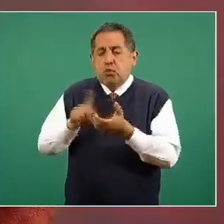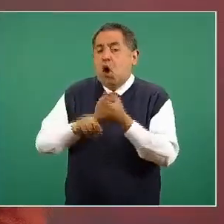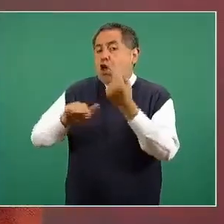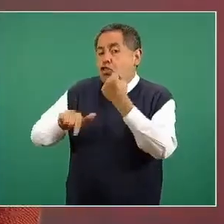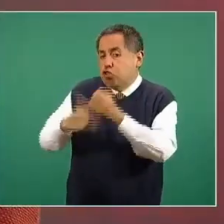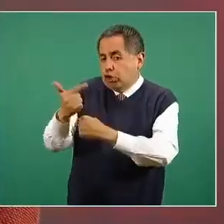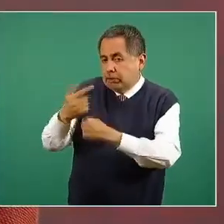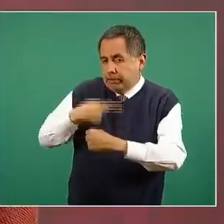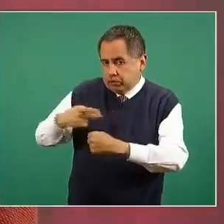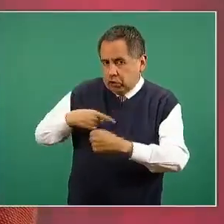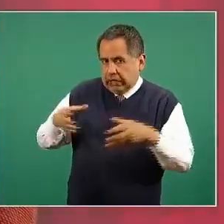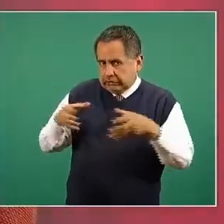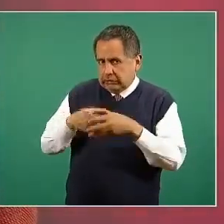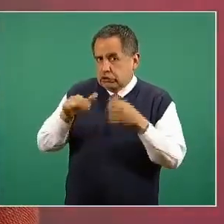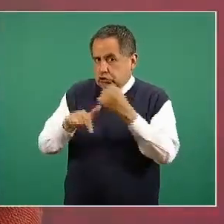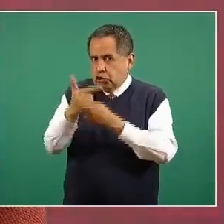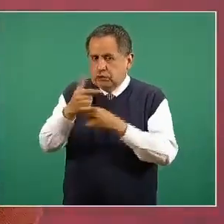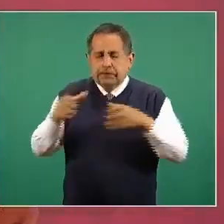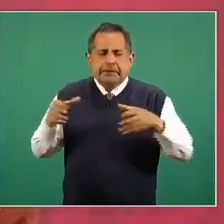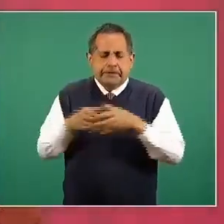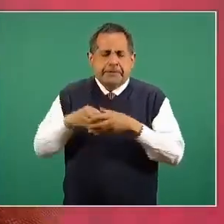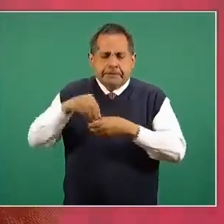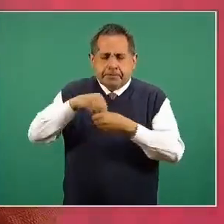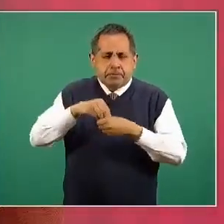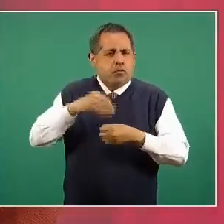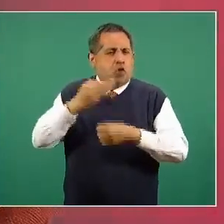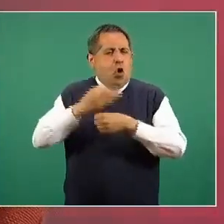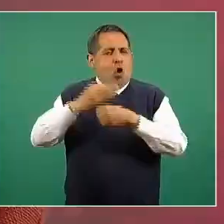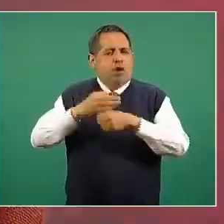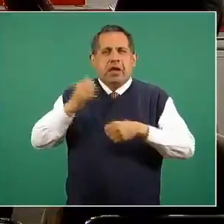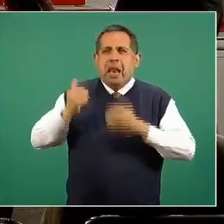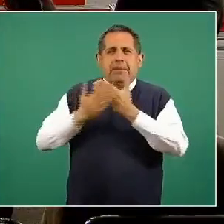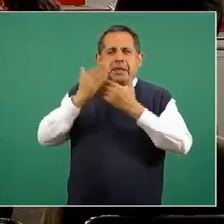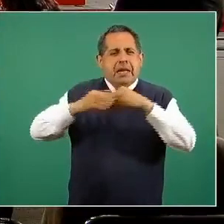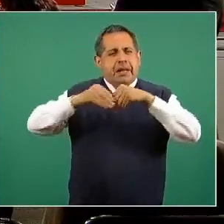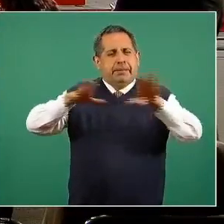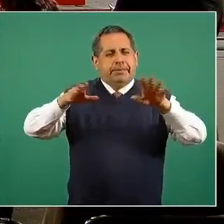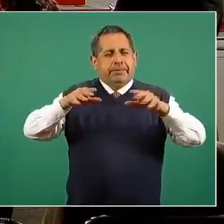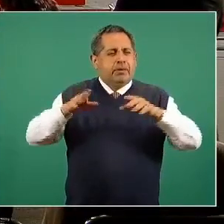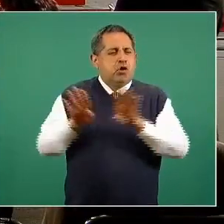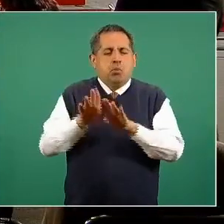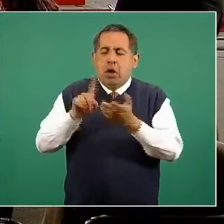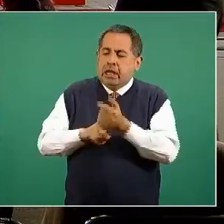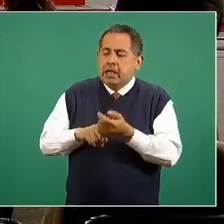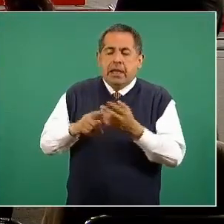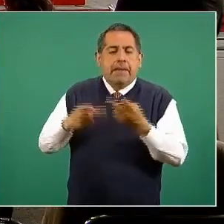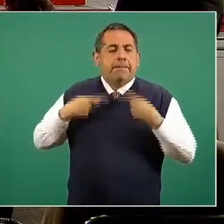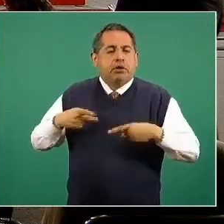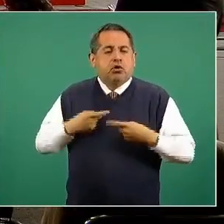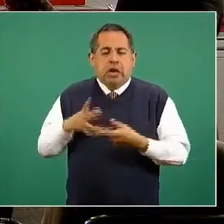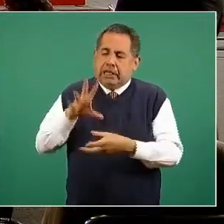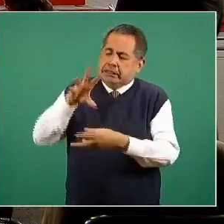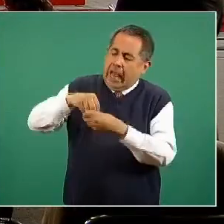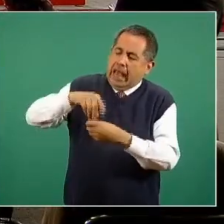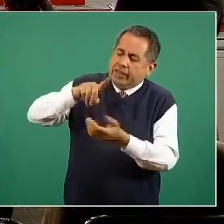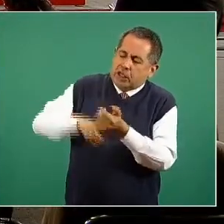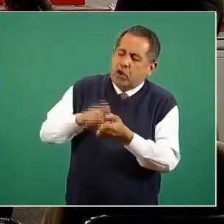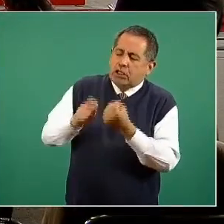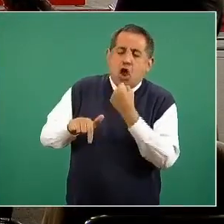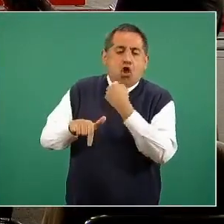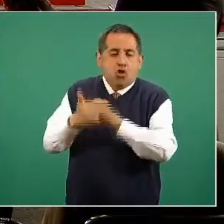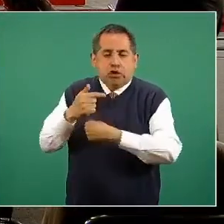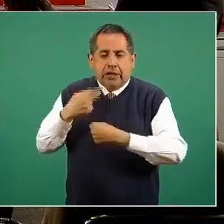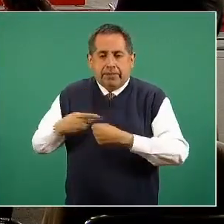Esta mañana el secretario de la Defensa mostró un diagrama que ilustra la composición de estas brigadas. En esas brigadas,